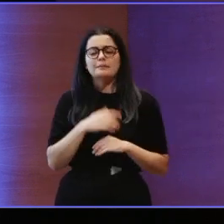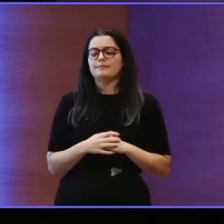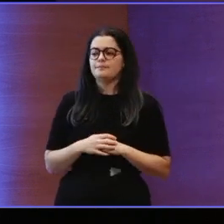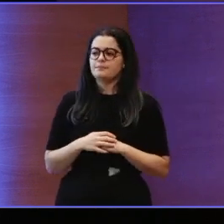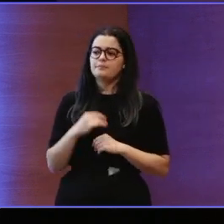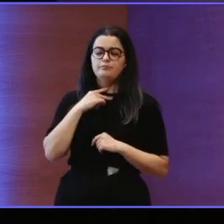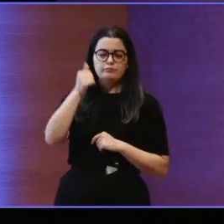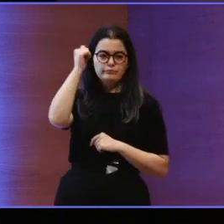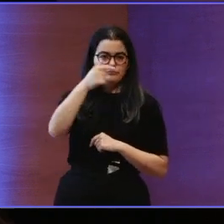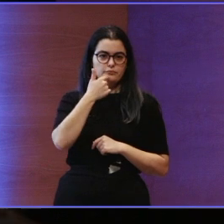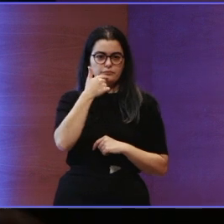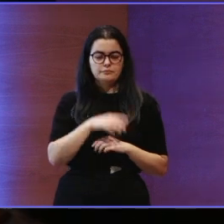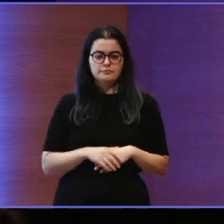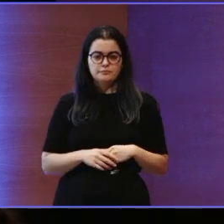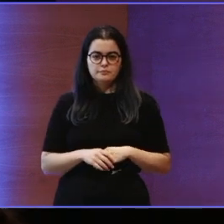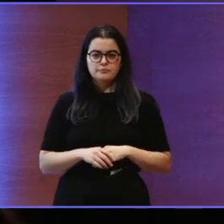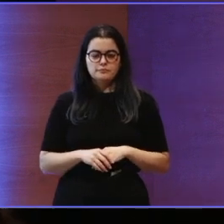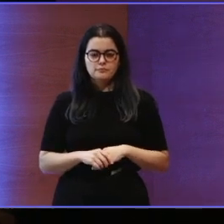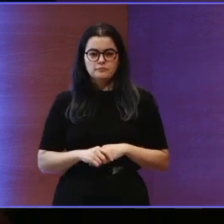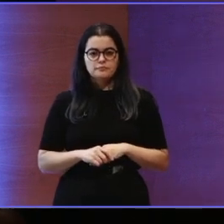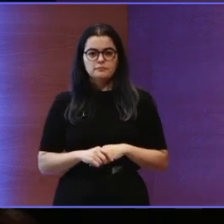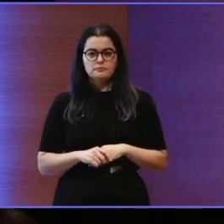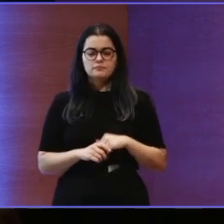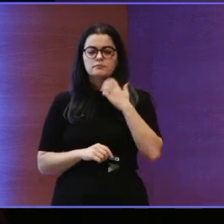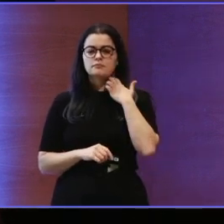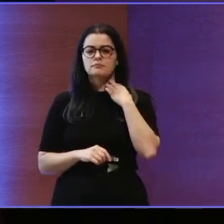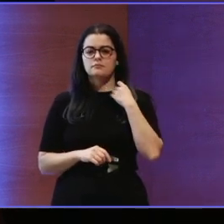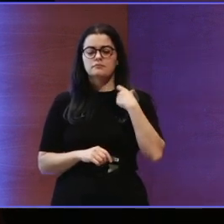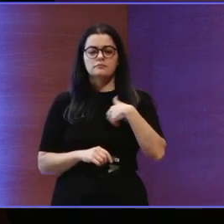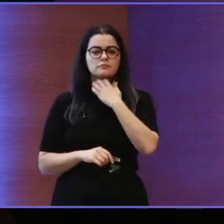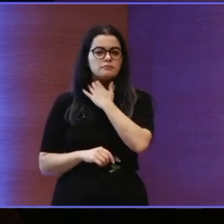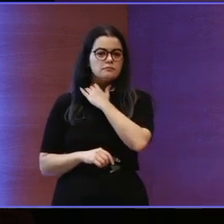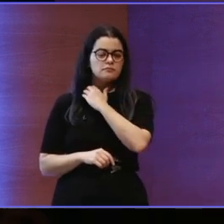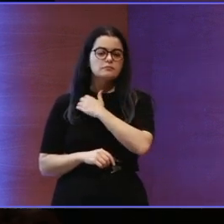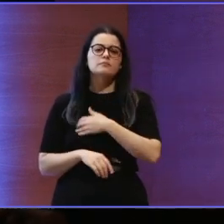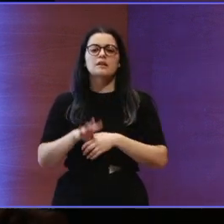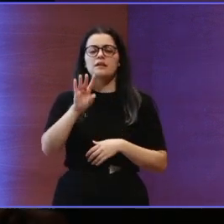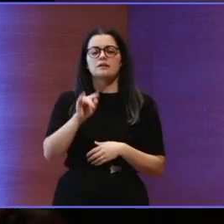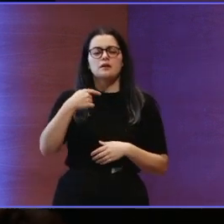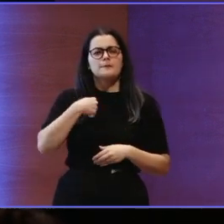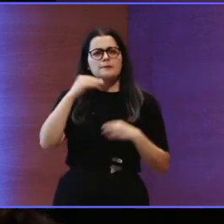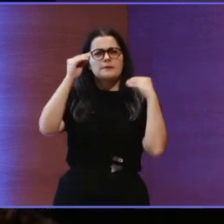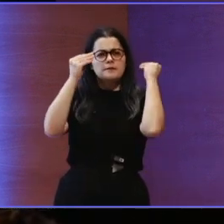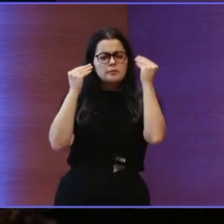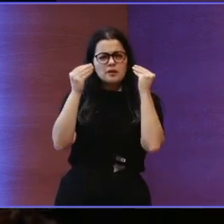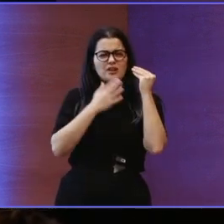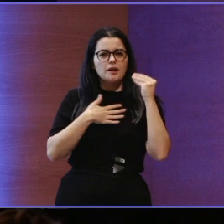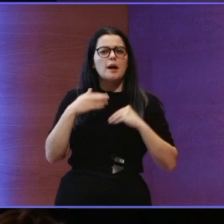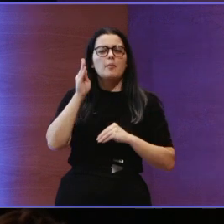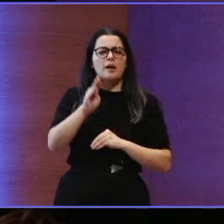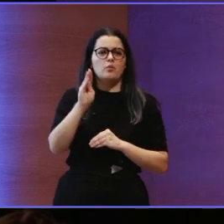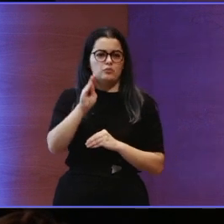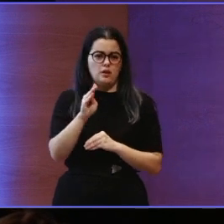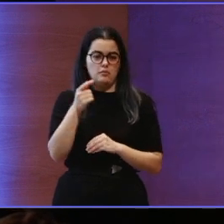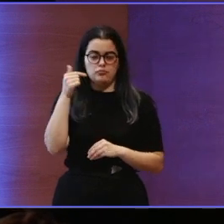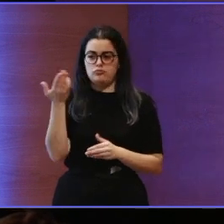y yo estaba pensando que eh de alguna manera la pregunta que os quería hacer es eh cuando empezamos con